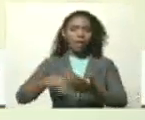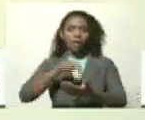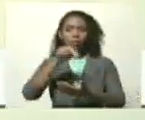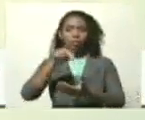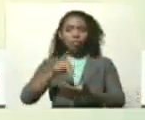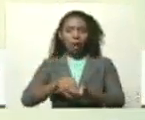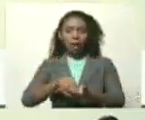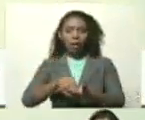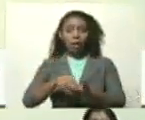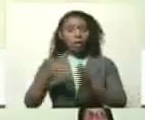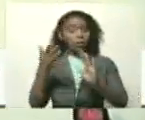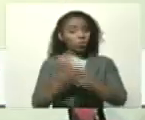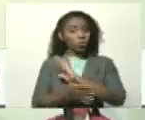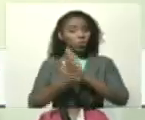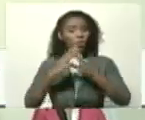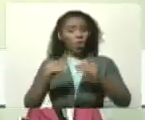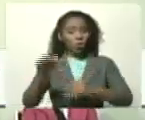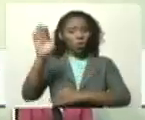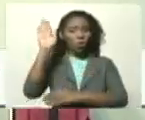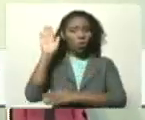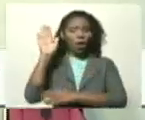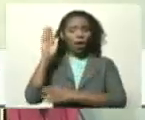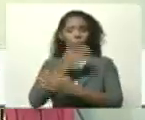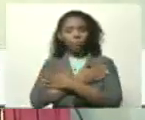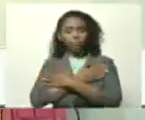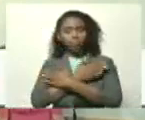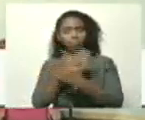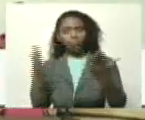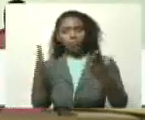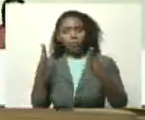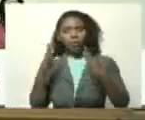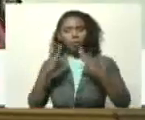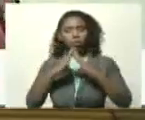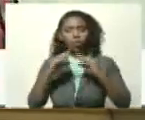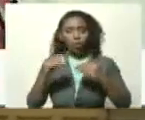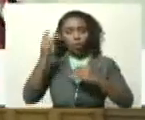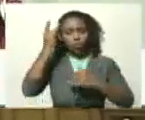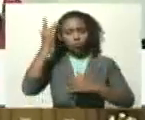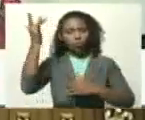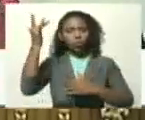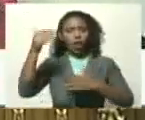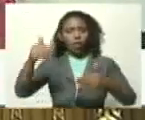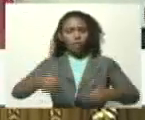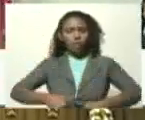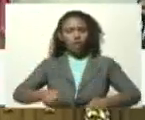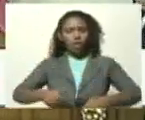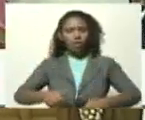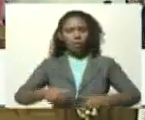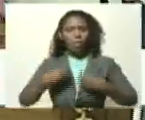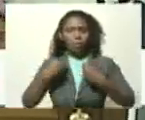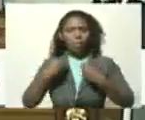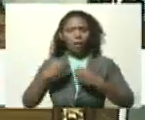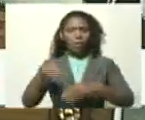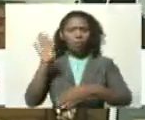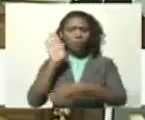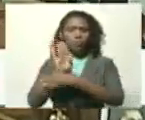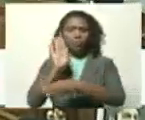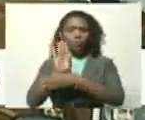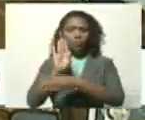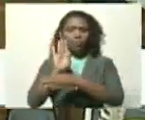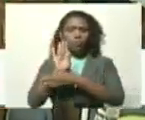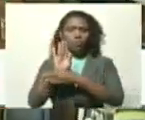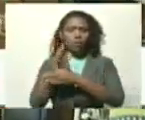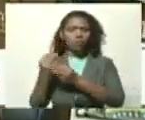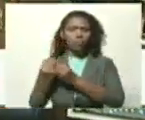y sobre todo juran empeñar todo su intelecto y todo su esfuerzo para la protección y